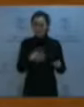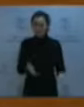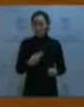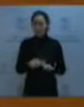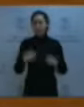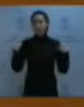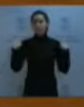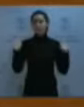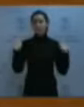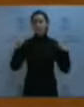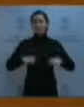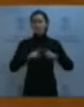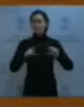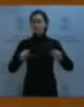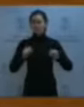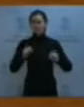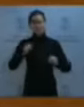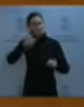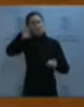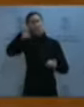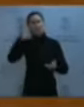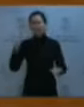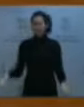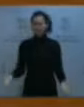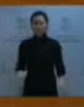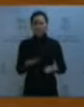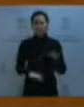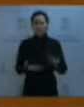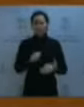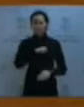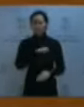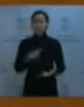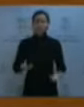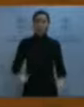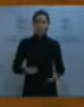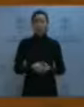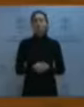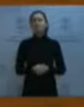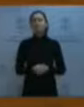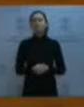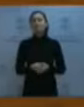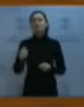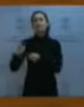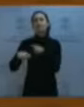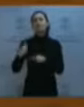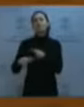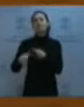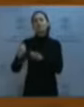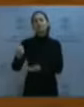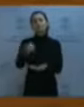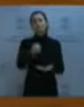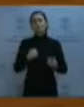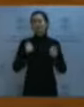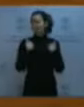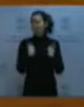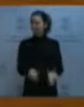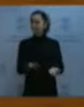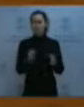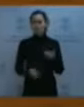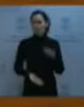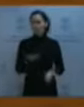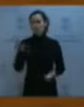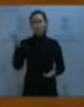que se están pagando en Asturias ahora mismo son de las más altas de España. Y, sobre todo, en este impuesto de sucesiones y donaciones es profundamente injusto el